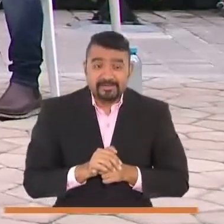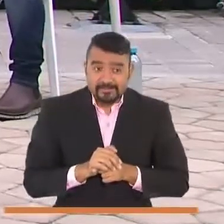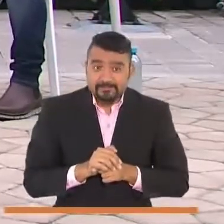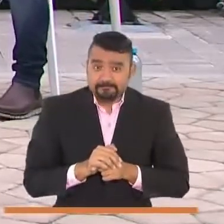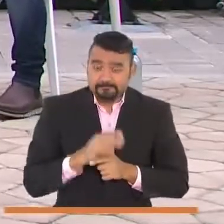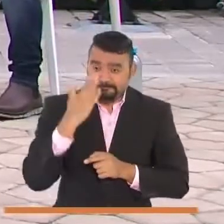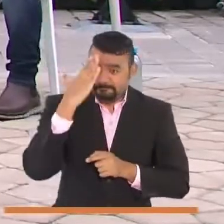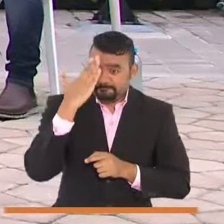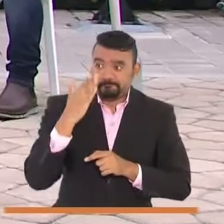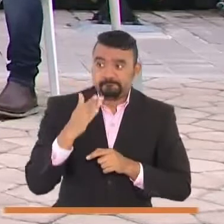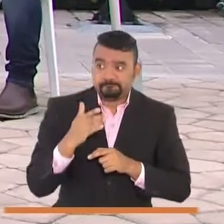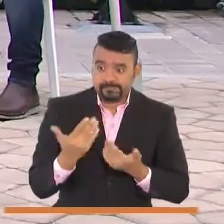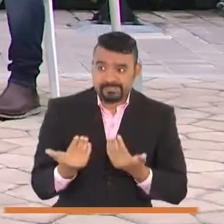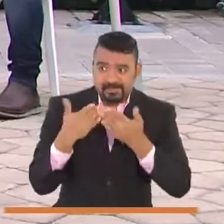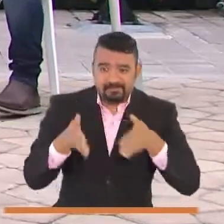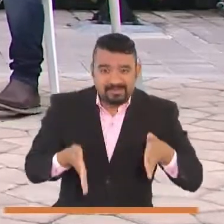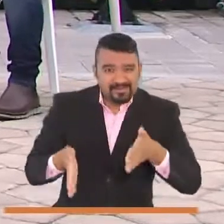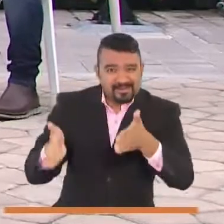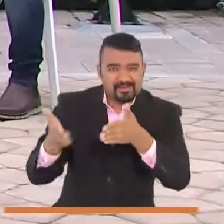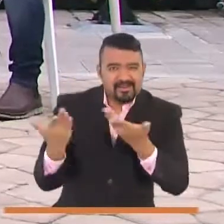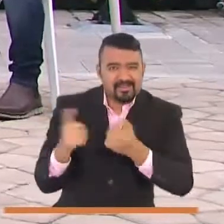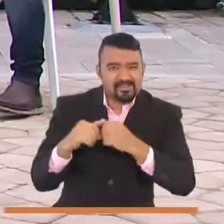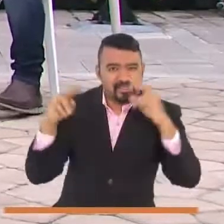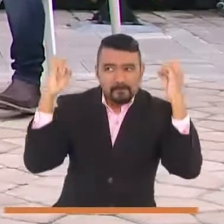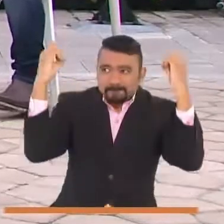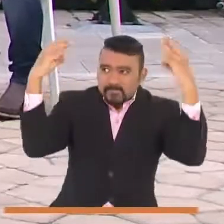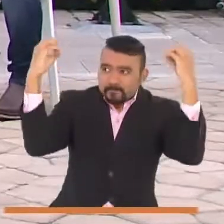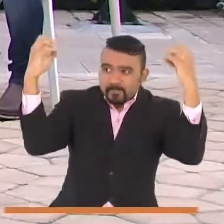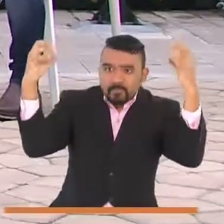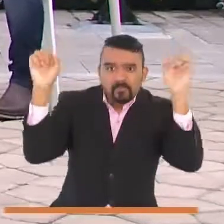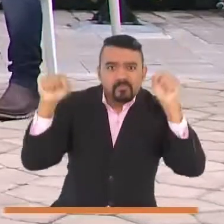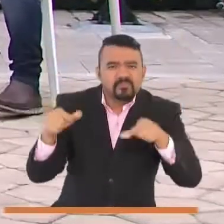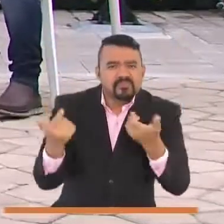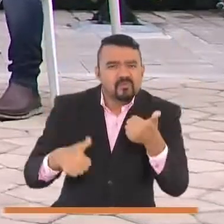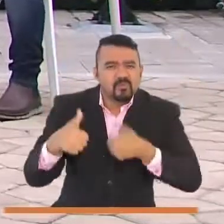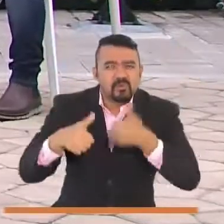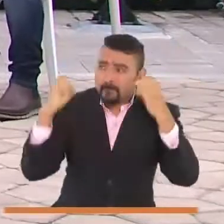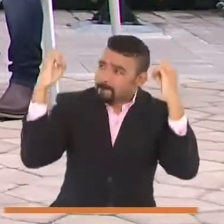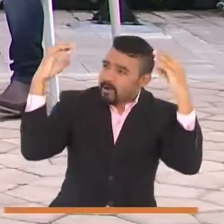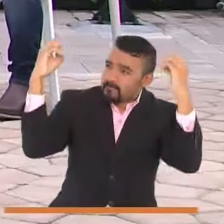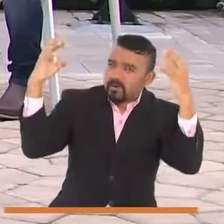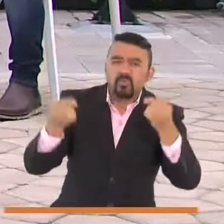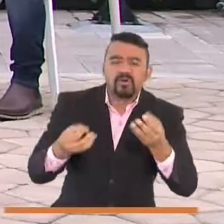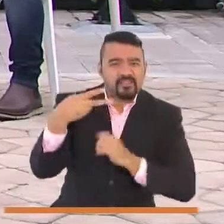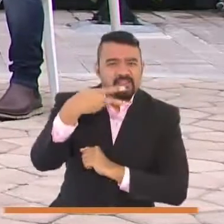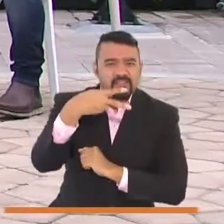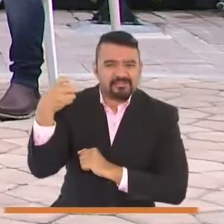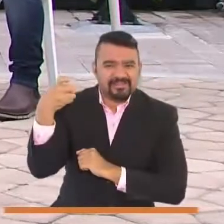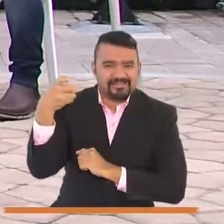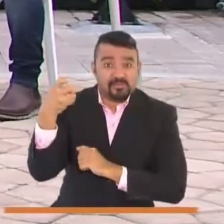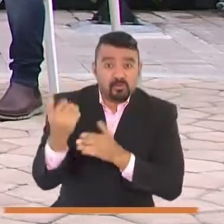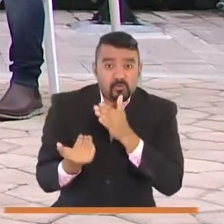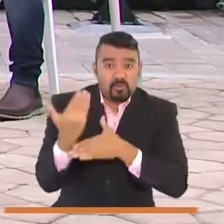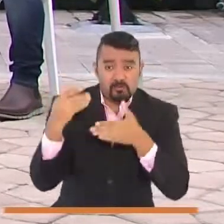movilidad. Ahí tenemos también un tema importante en iluminación para el tema de la seguridad vial. Más de 200 luminarias LED se instalaron en